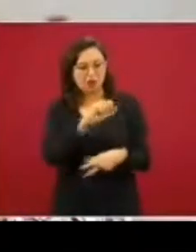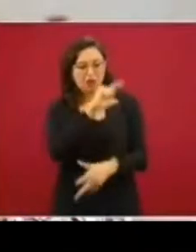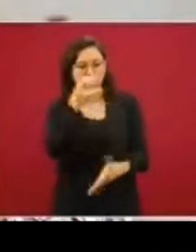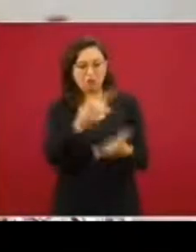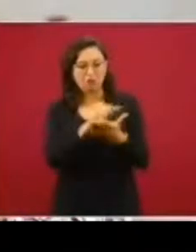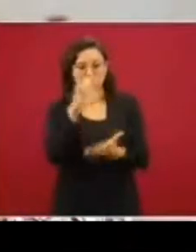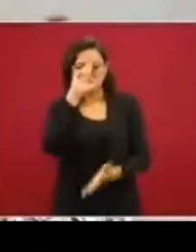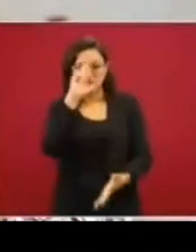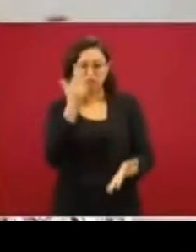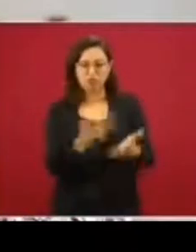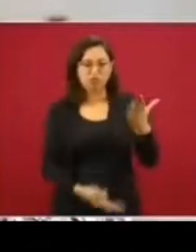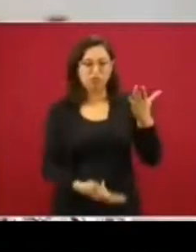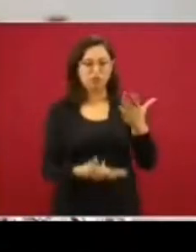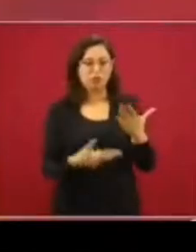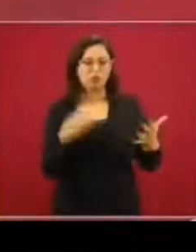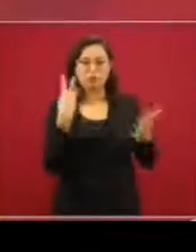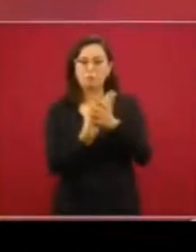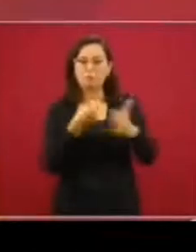averiguación